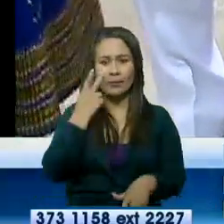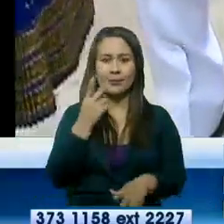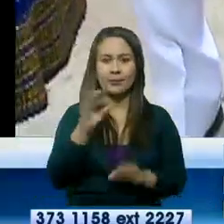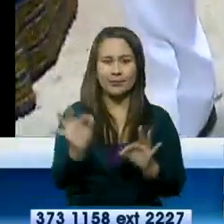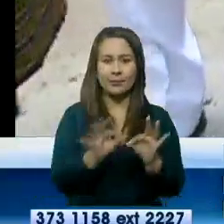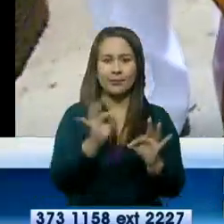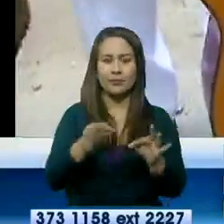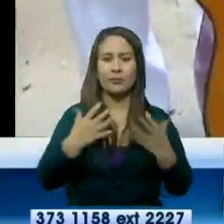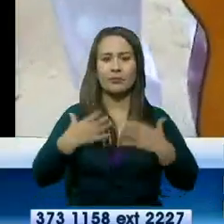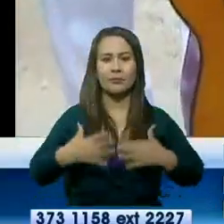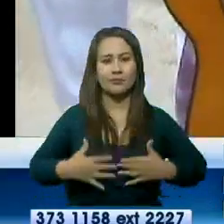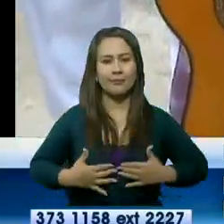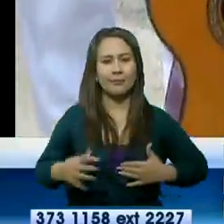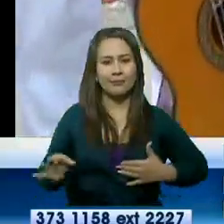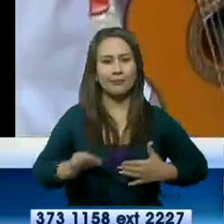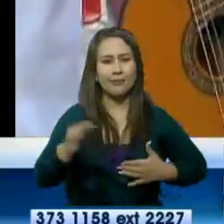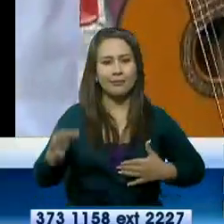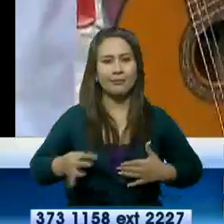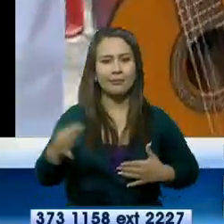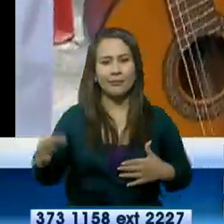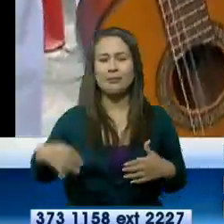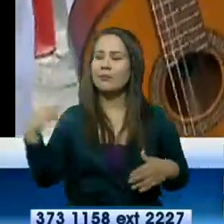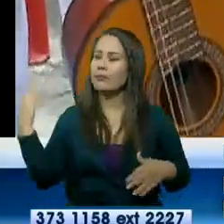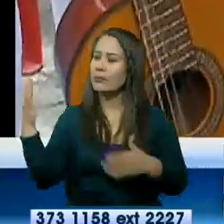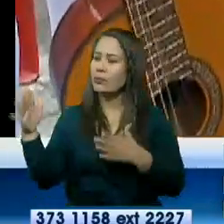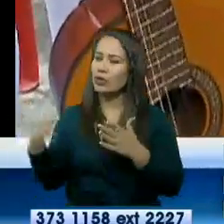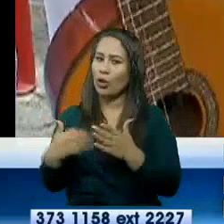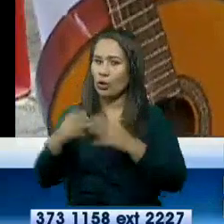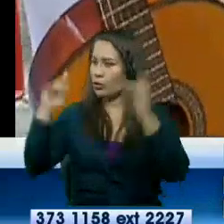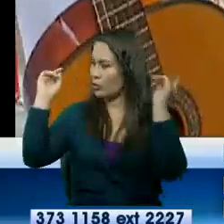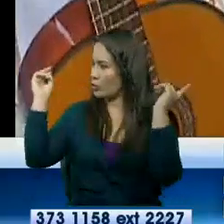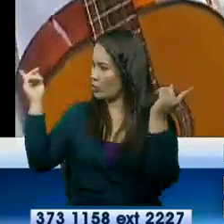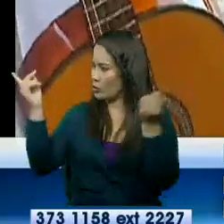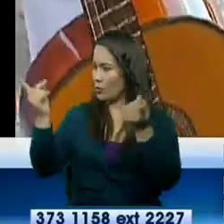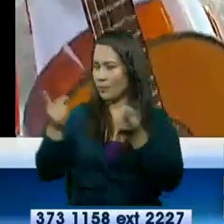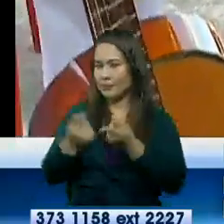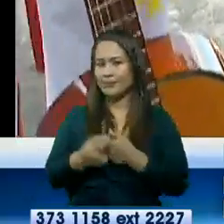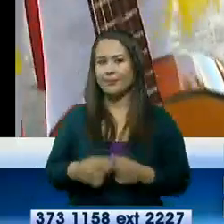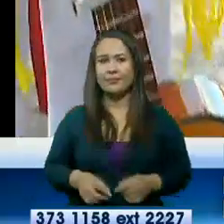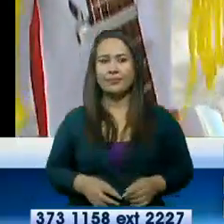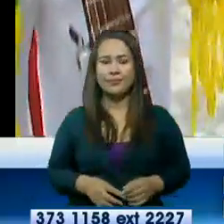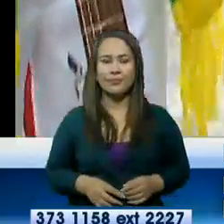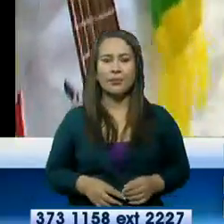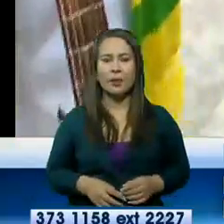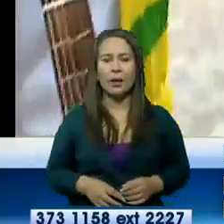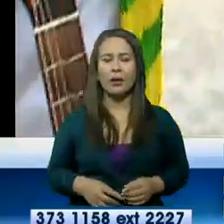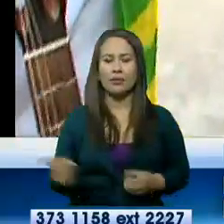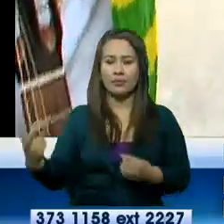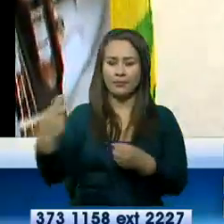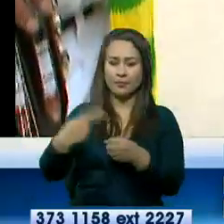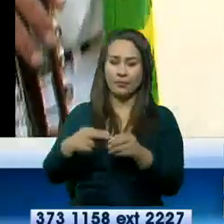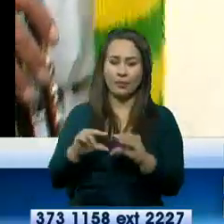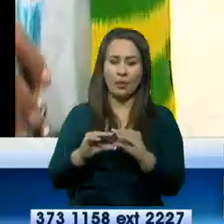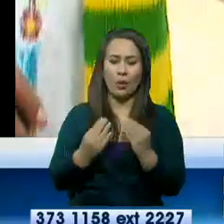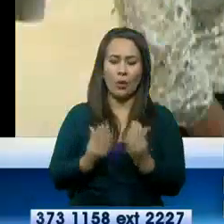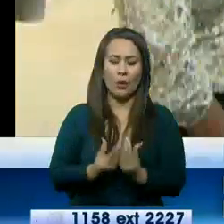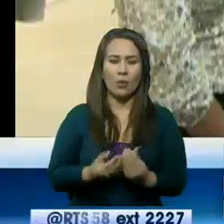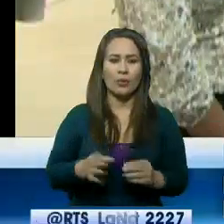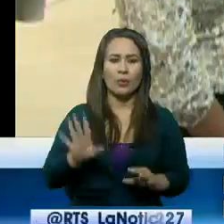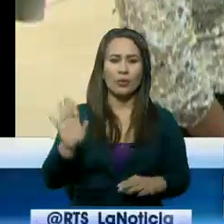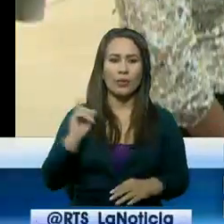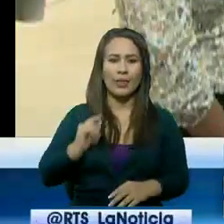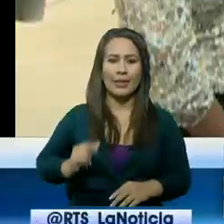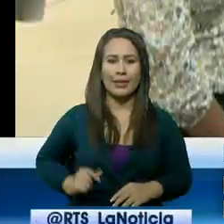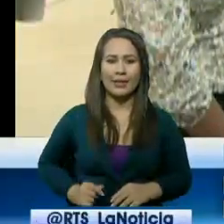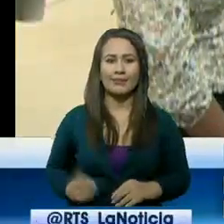bordada. Todos utilizamos camisa bordada, su sombrero práctico. Y bueno, y como es un integrante más del grupo Virachuro, es la característica